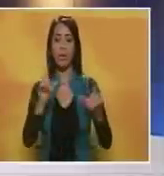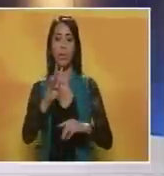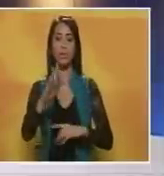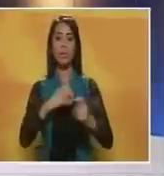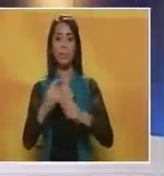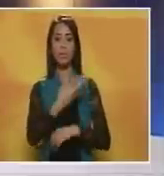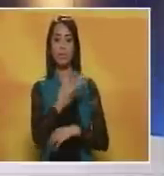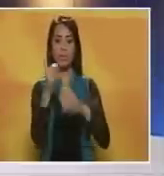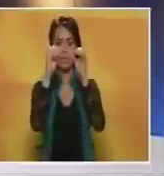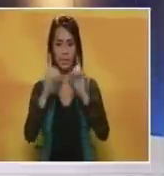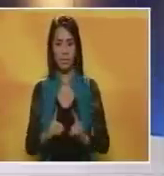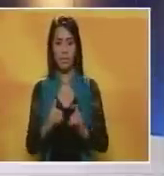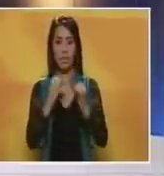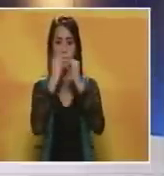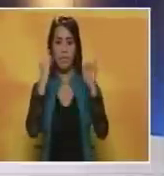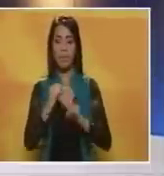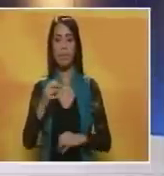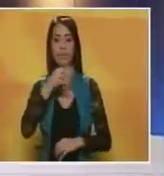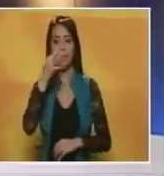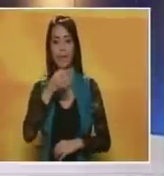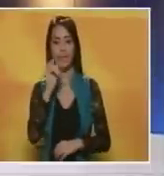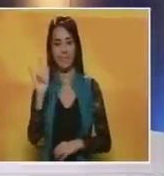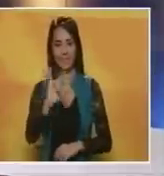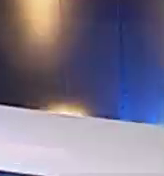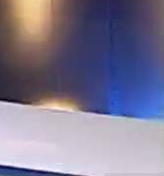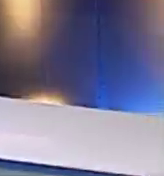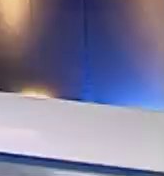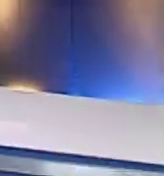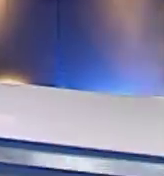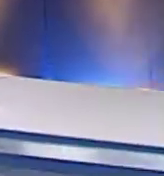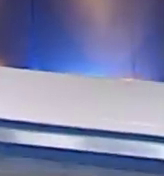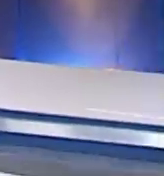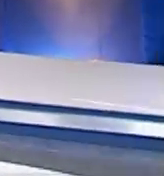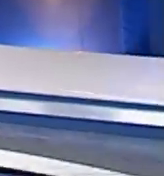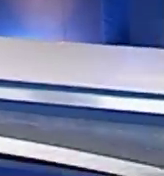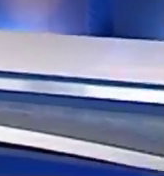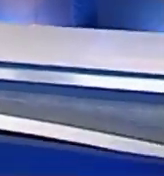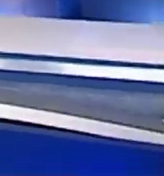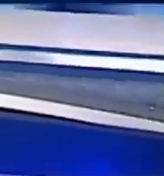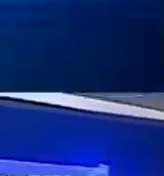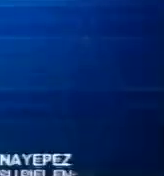recuerden noticiero venevisión con el 4 reporta usted es decir a todos bueno estables